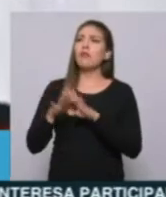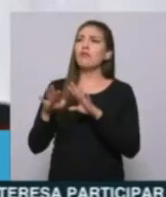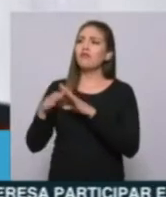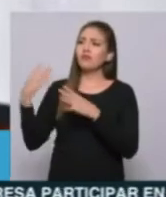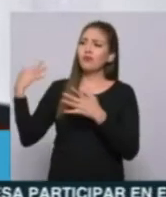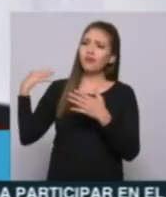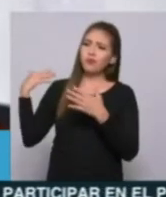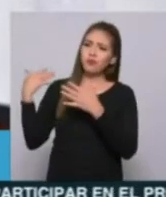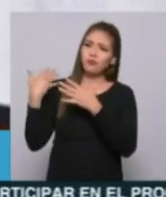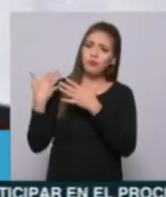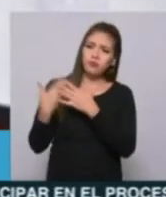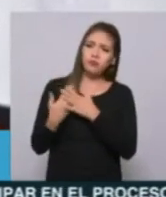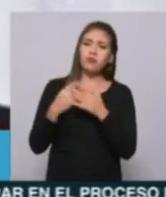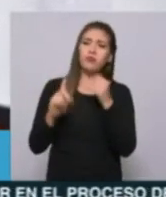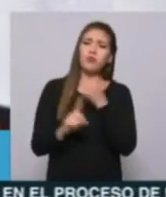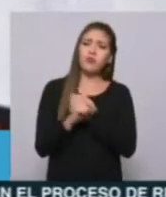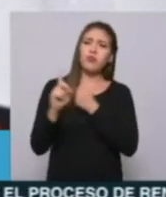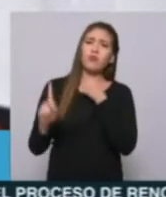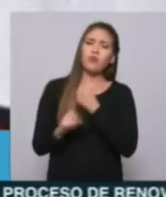desde el sexenio pasado,